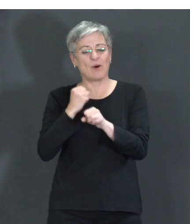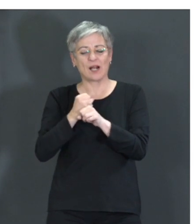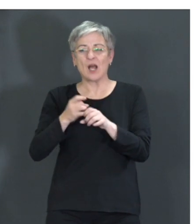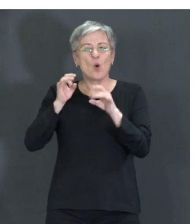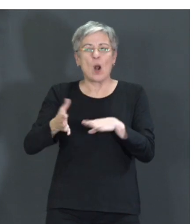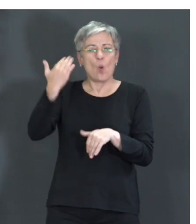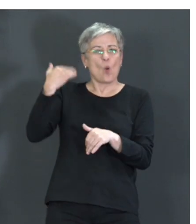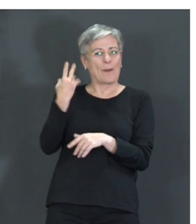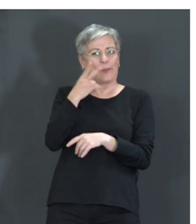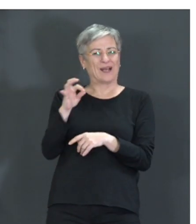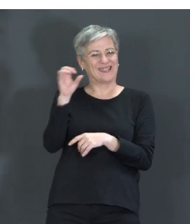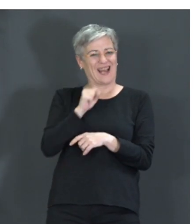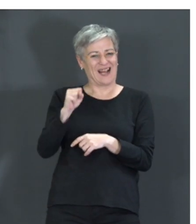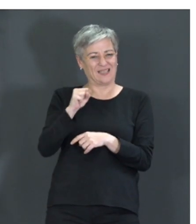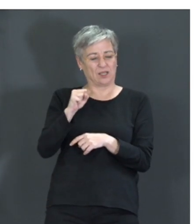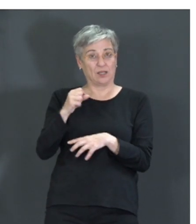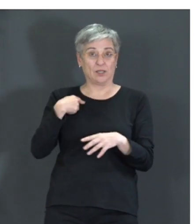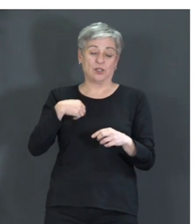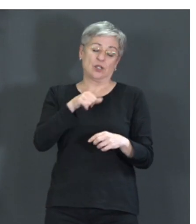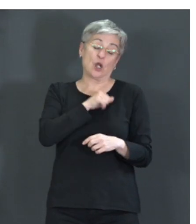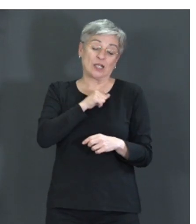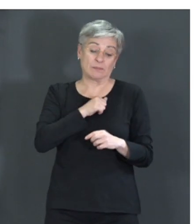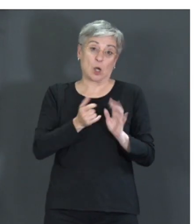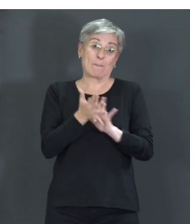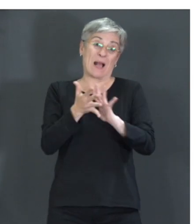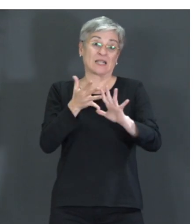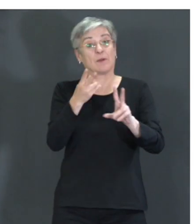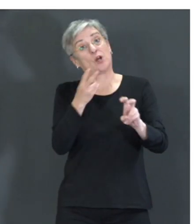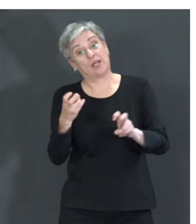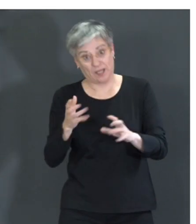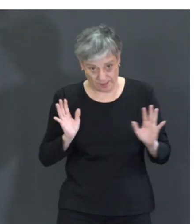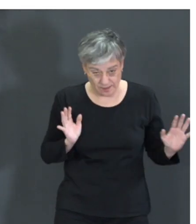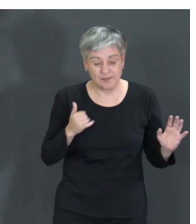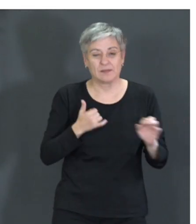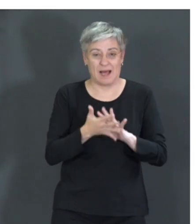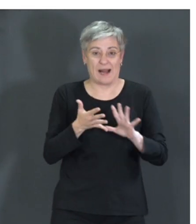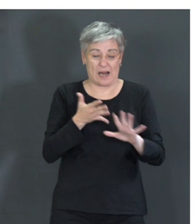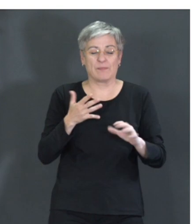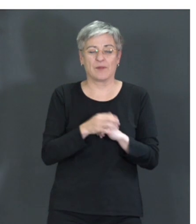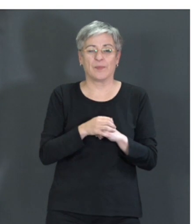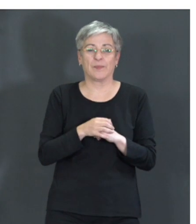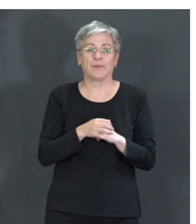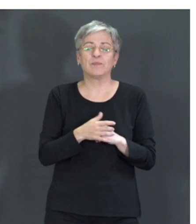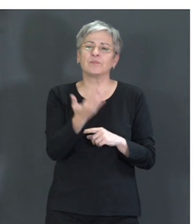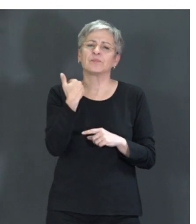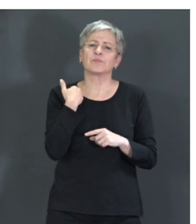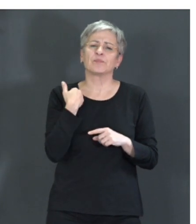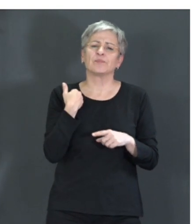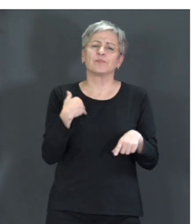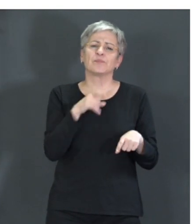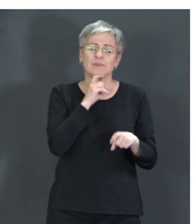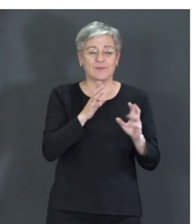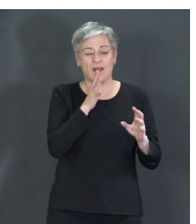mucho. Y bueno, esperemos que vaya un poquito más rápido. Sí. Bueno, pues mira, ya íbamos un poco ahí al tema, ¿no? ¿Cómo